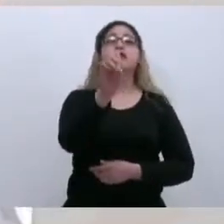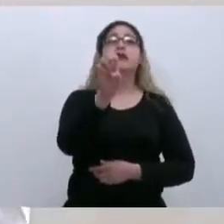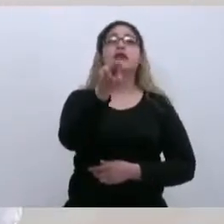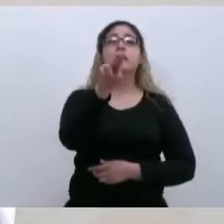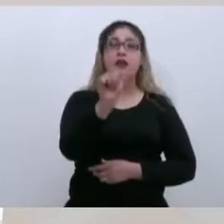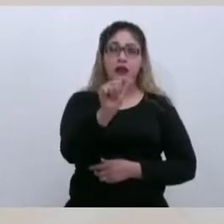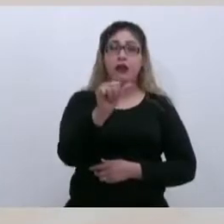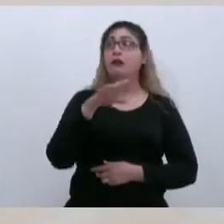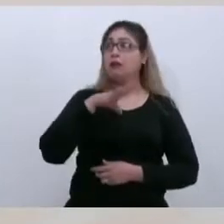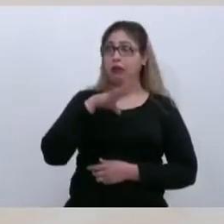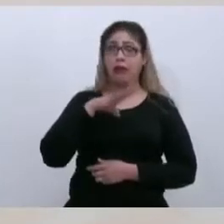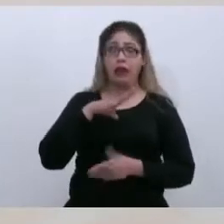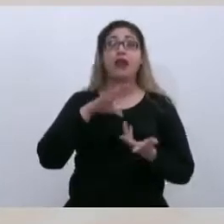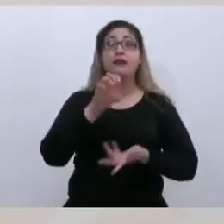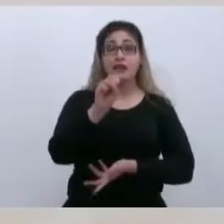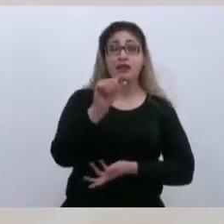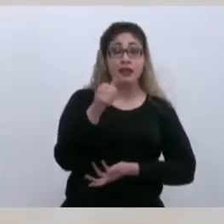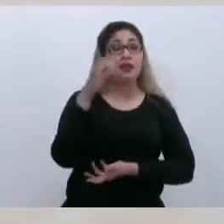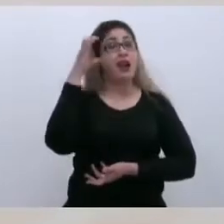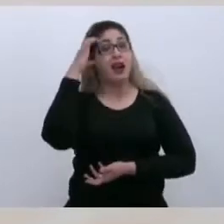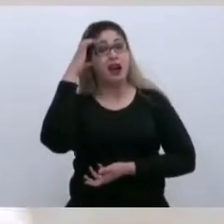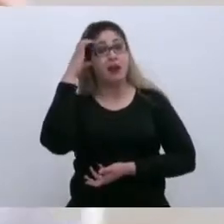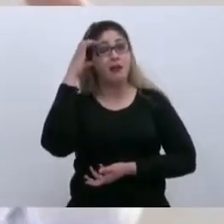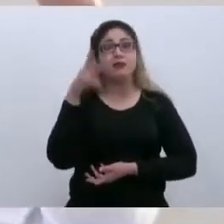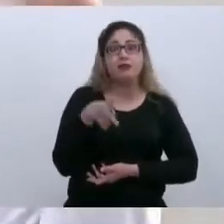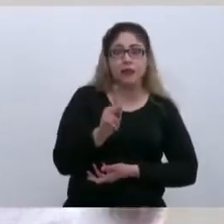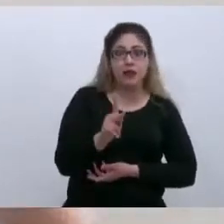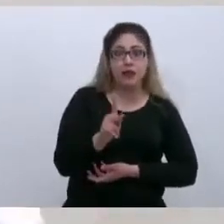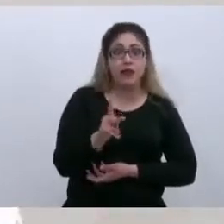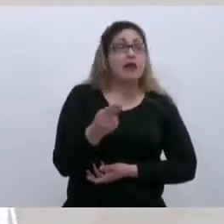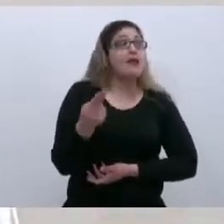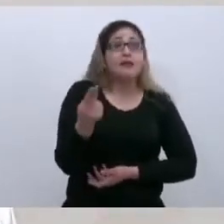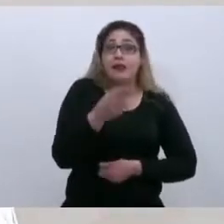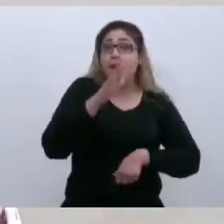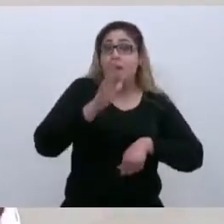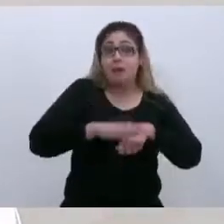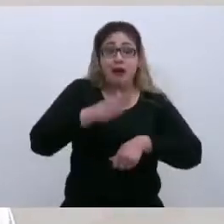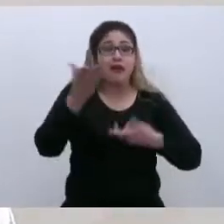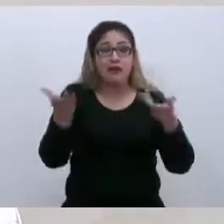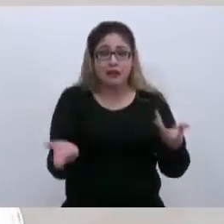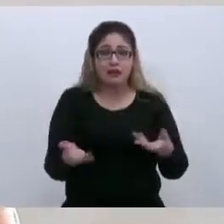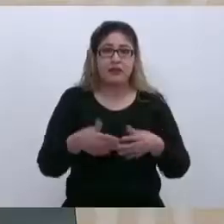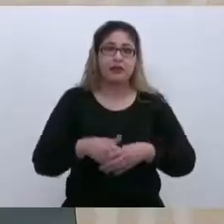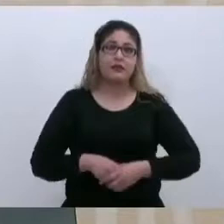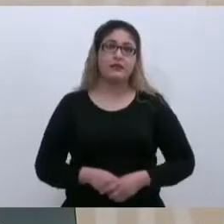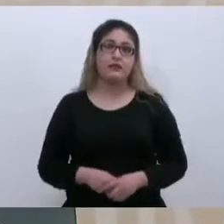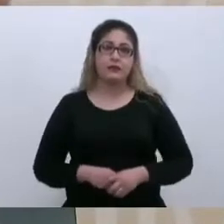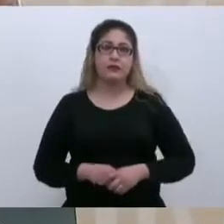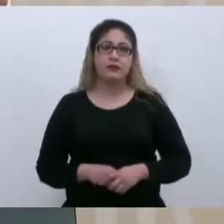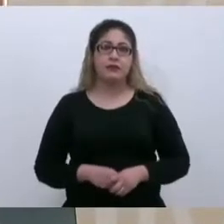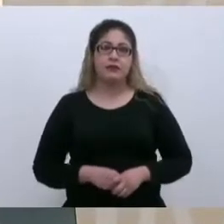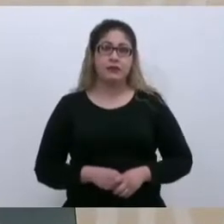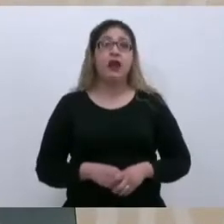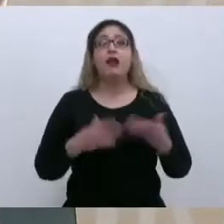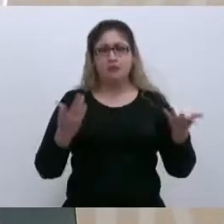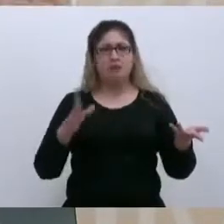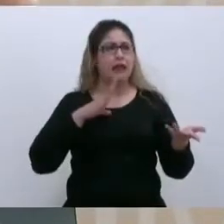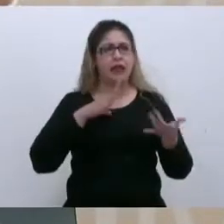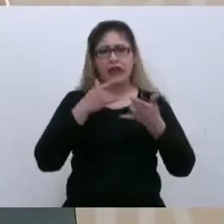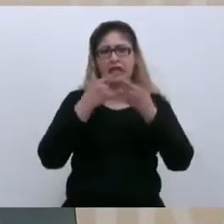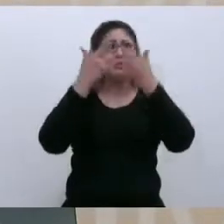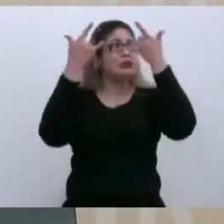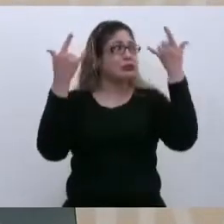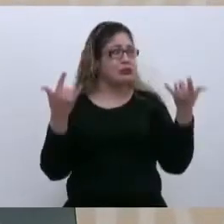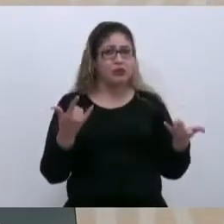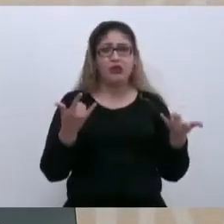forma de inaugurar una obra de estas que tenía tanta historia pues de problemas y de agravio a la sociedad,